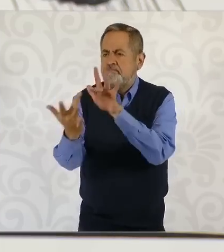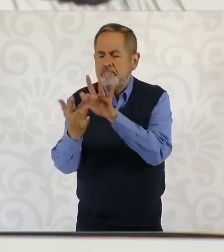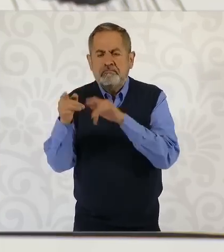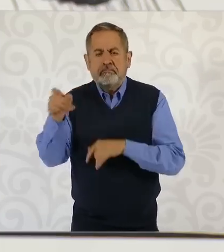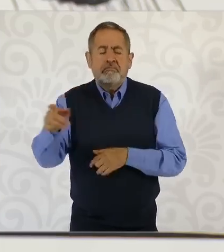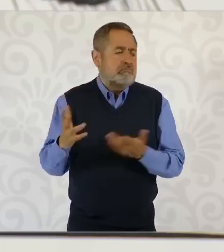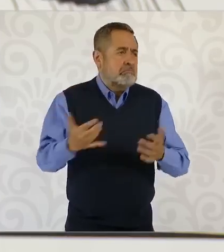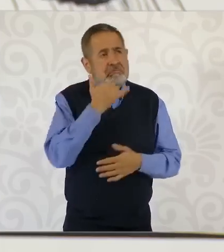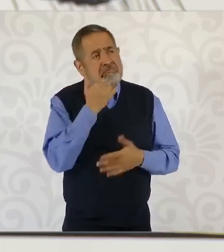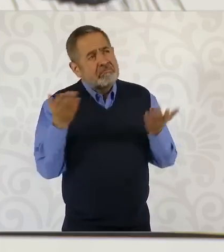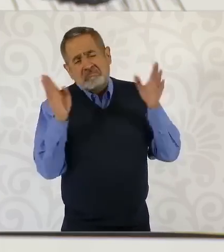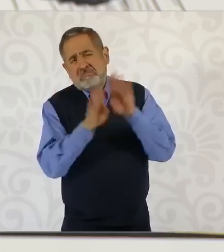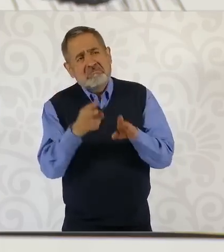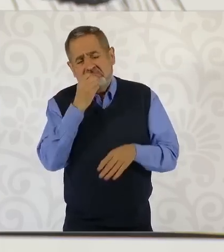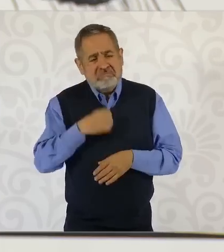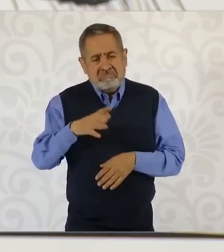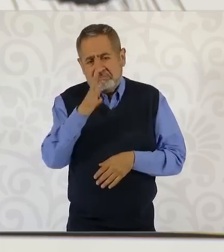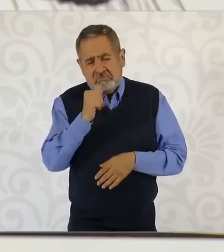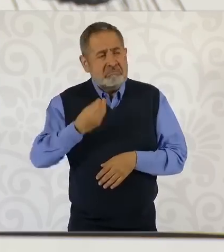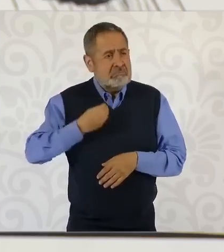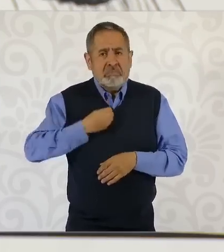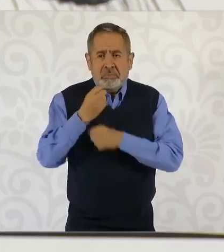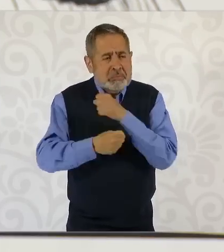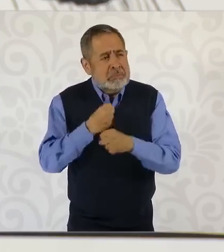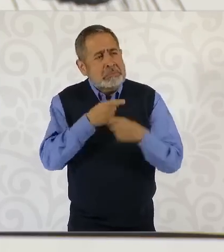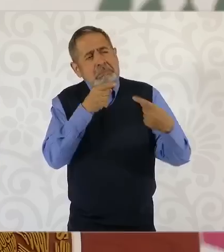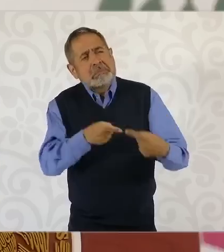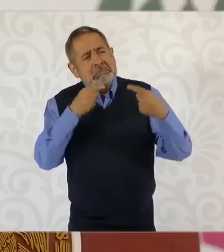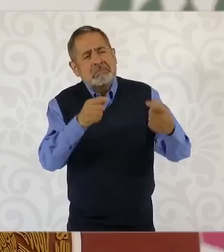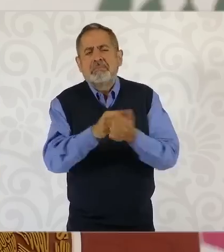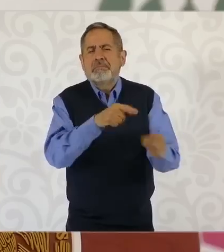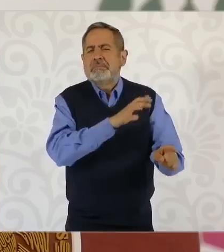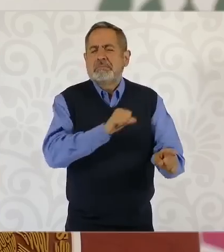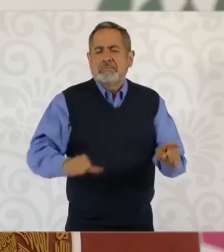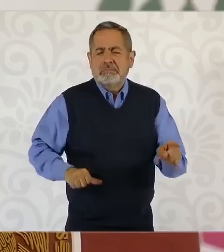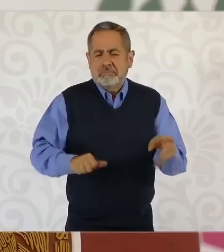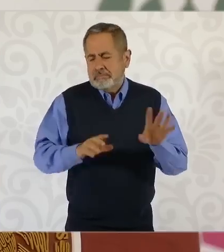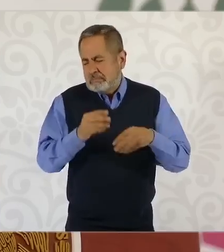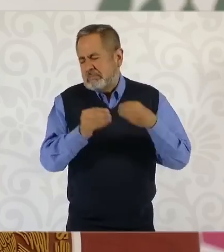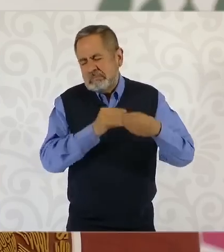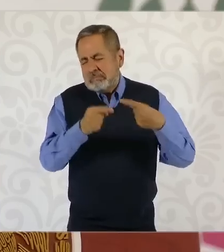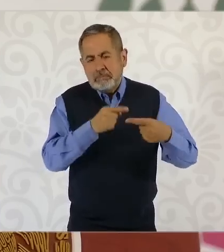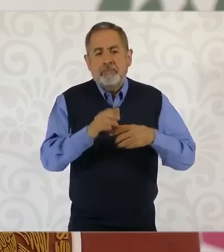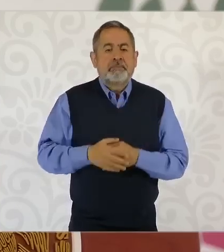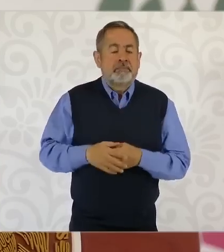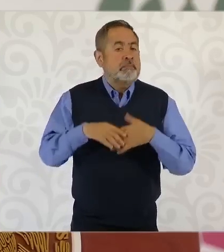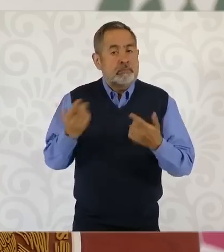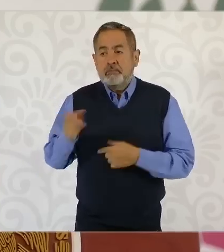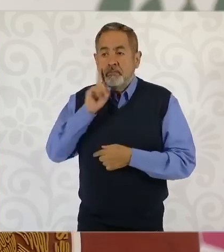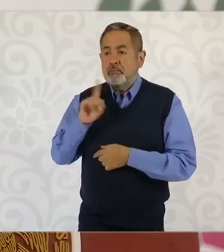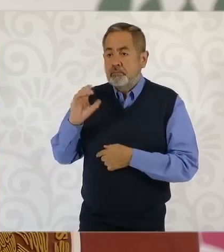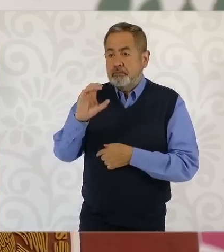vamos a cerrar, ya llevamos muchos años en esto. Junto con Claudia Curiel